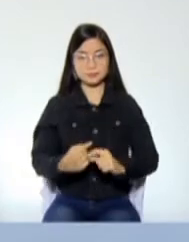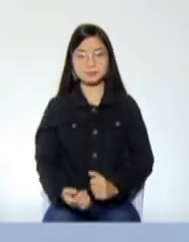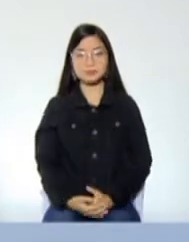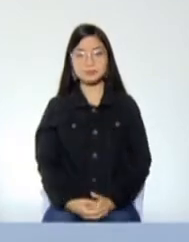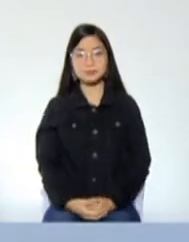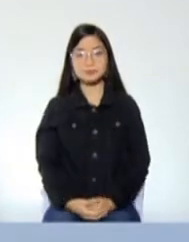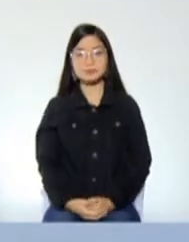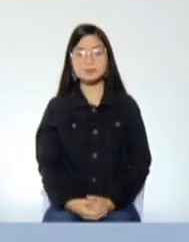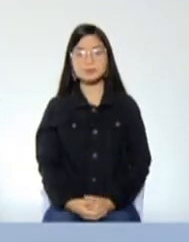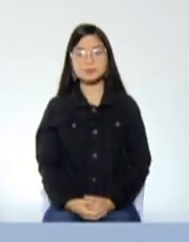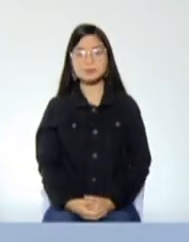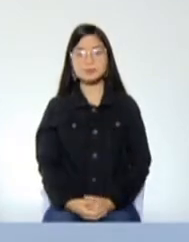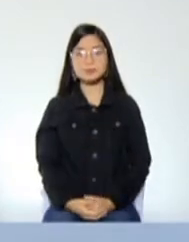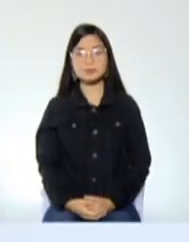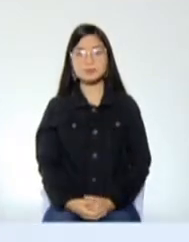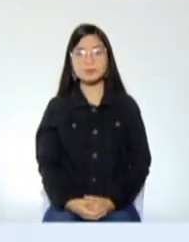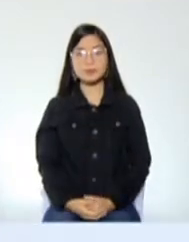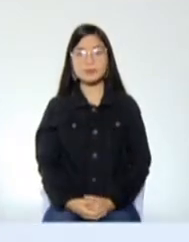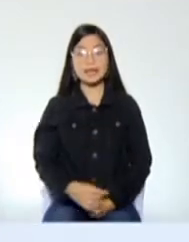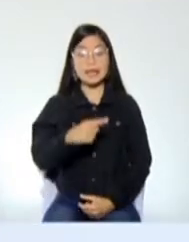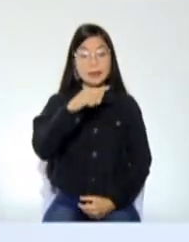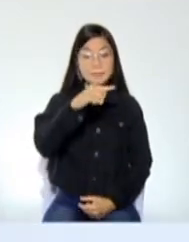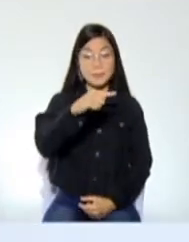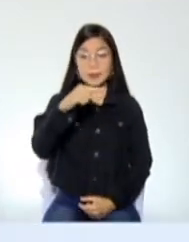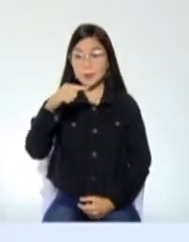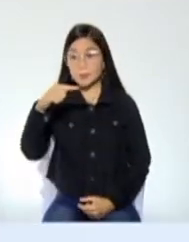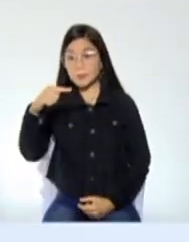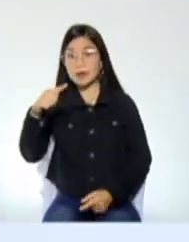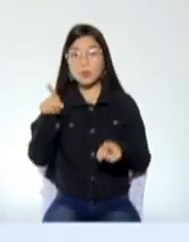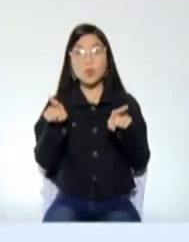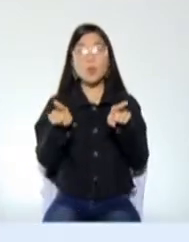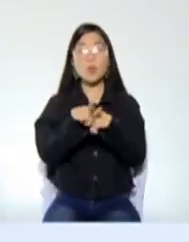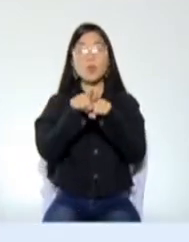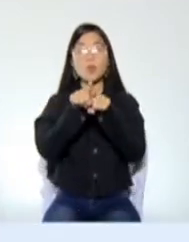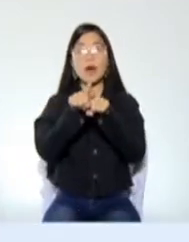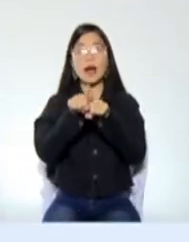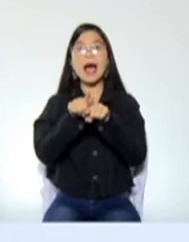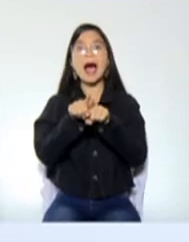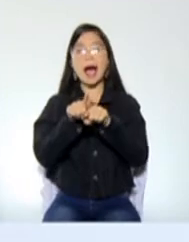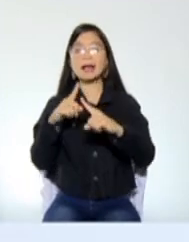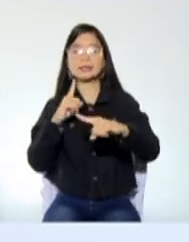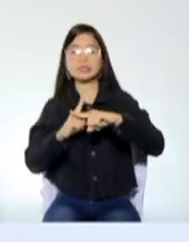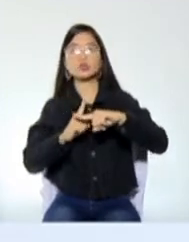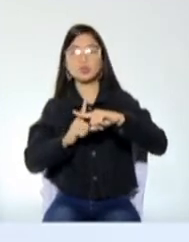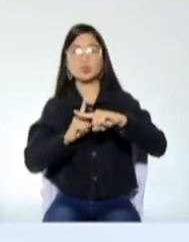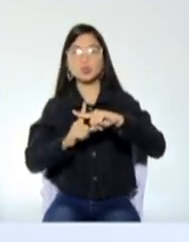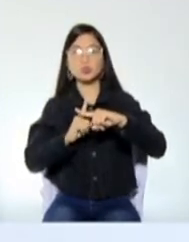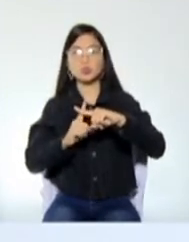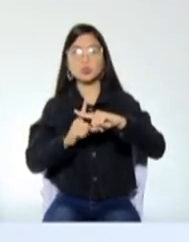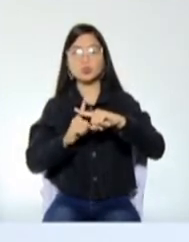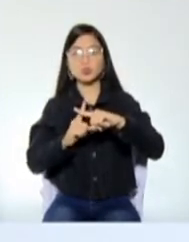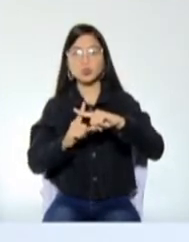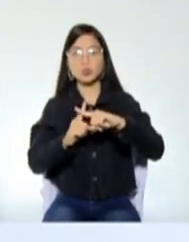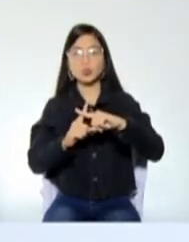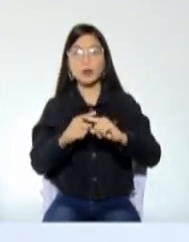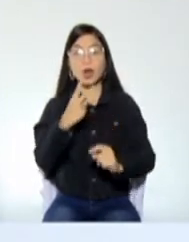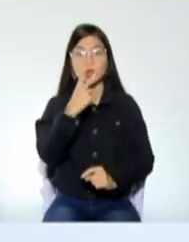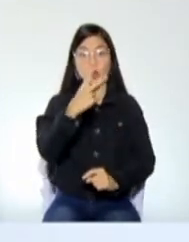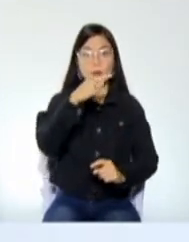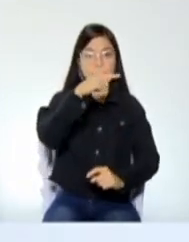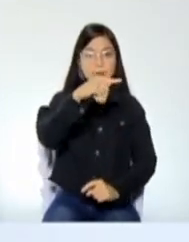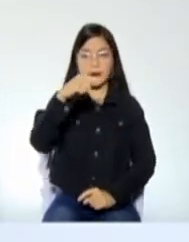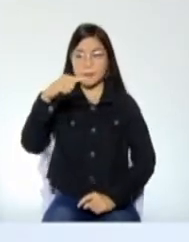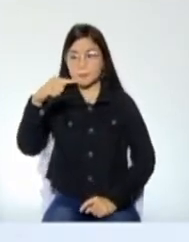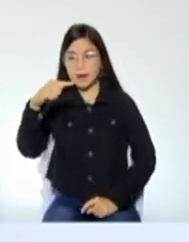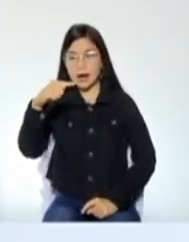Observamos que son de signos iguales, y las reglas nos dicen que signos iguales se suman y se deja el mismo signo. Los dos son negativos, yo sé